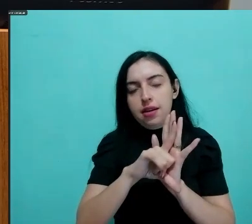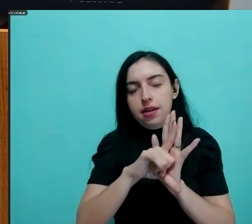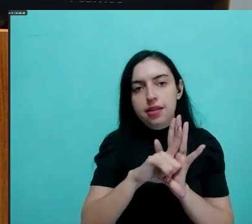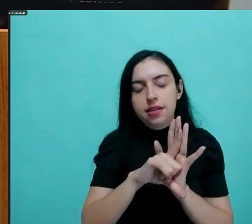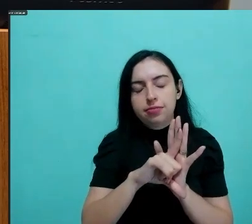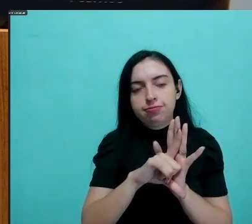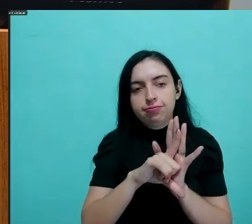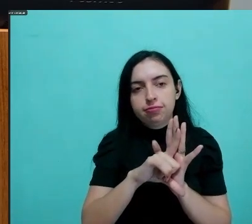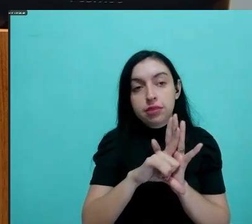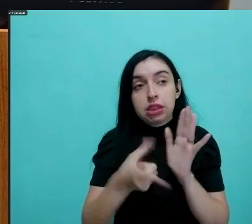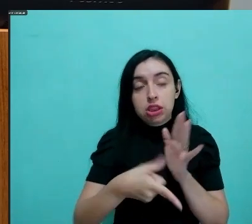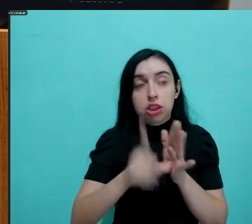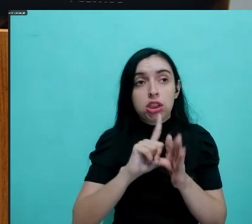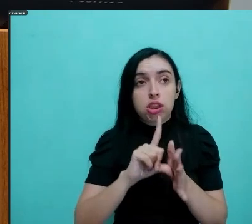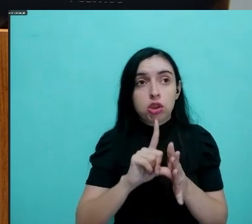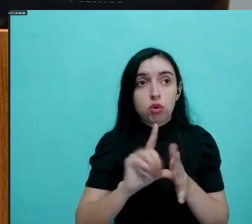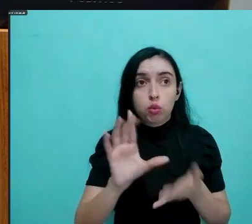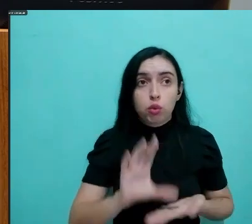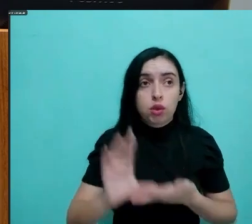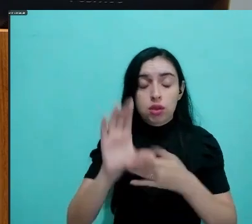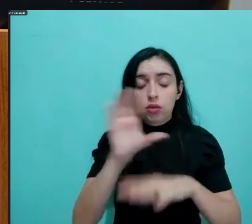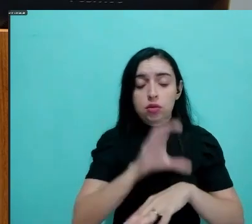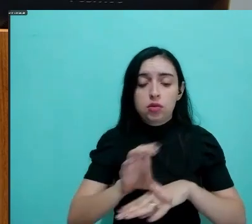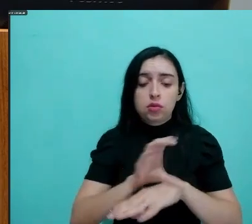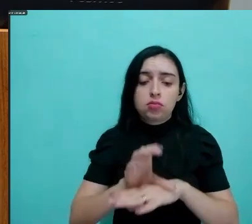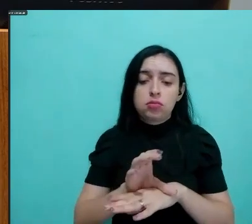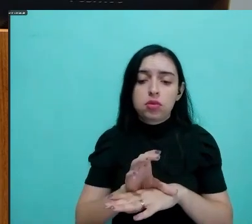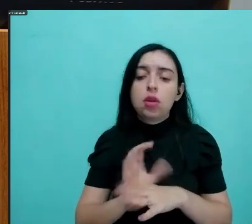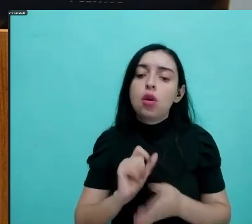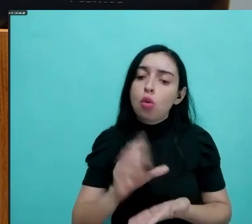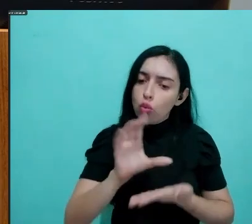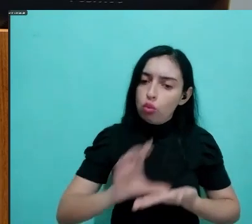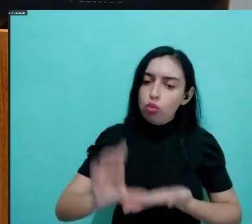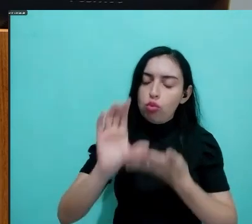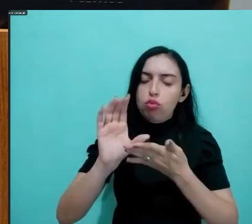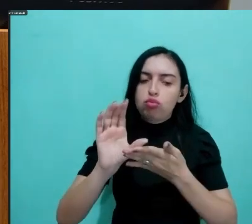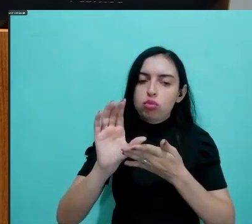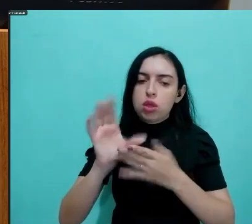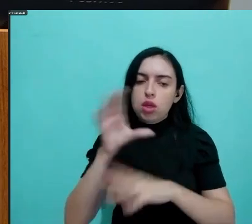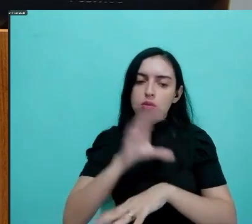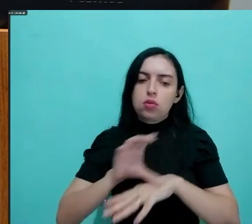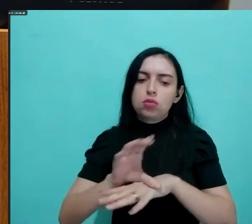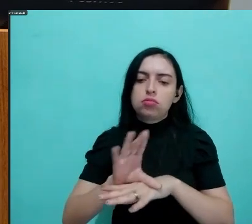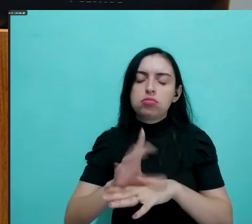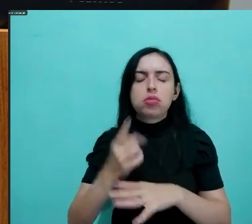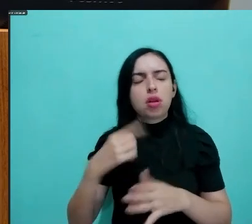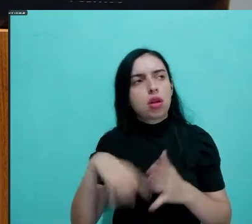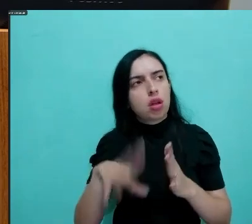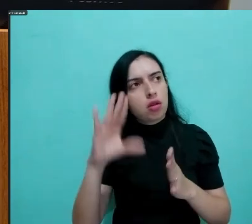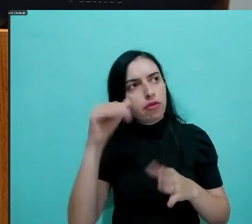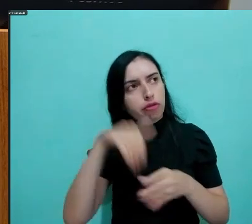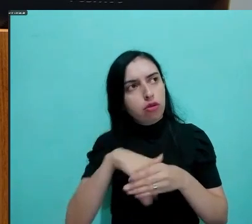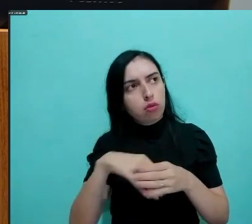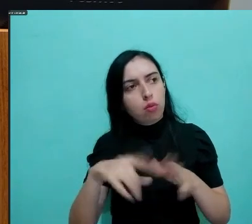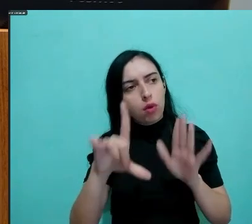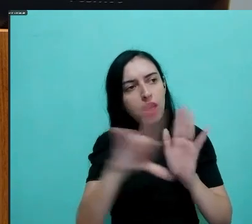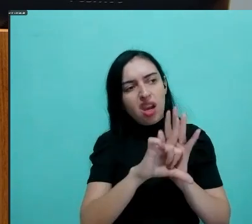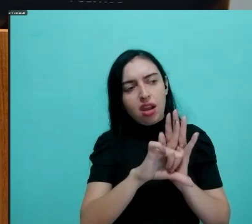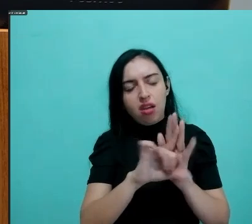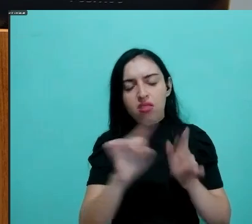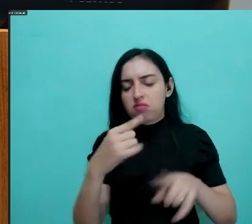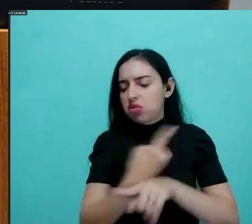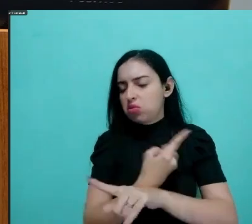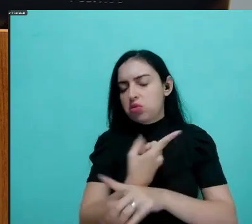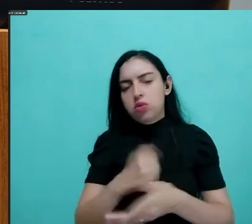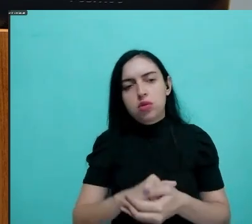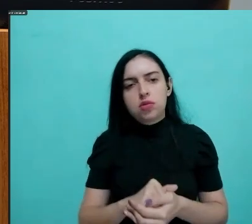ante el Consejo Constitucional. Y el Consejo Constitucional decidió que la ley era inconstitucional porque se debía